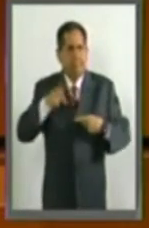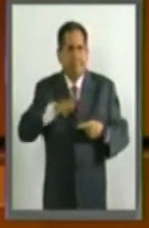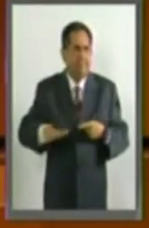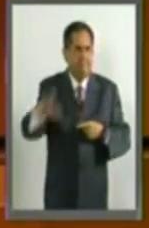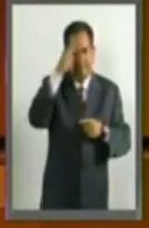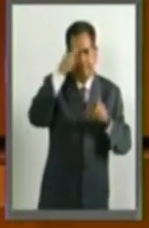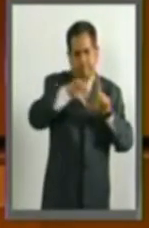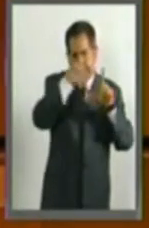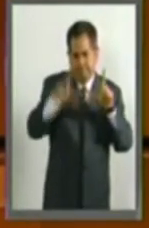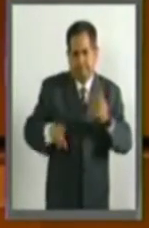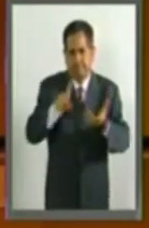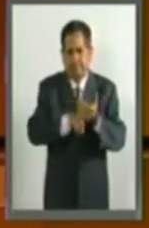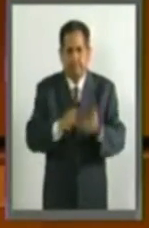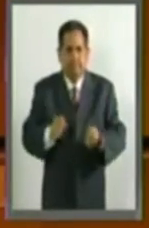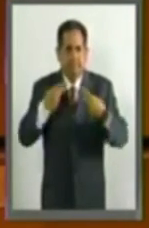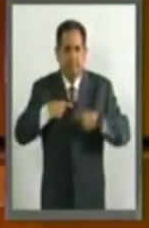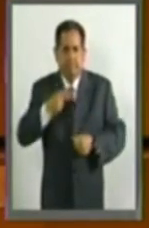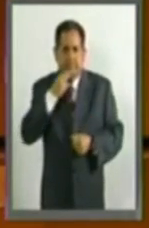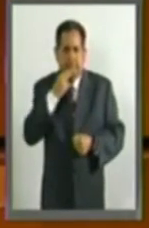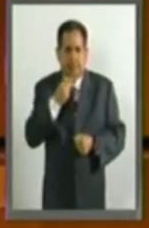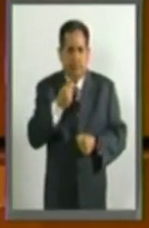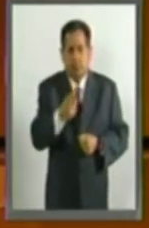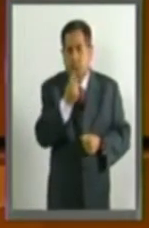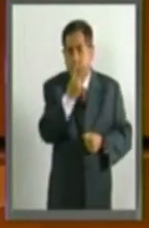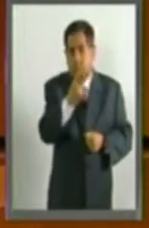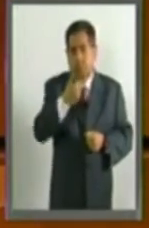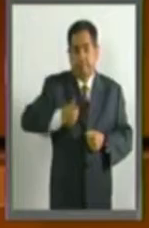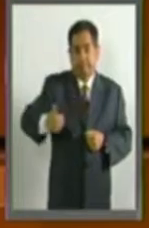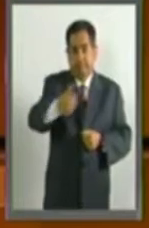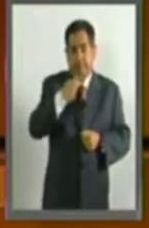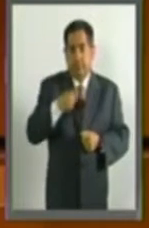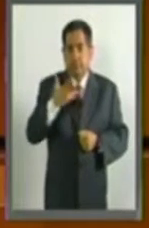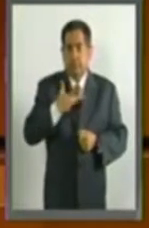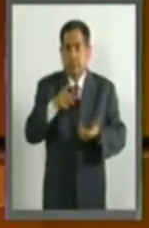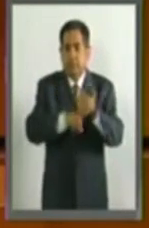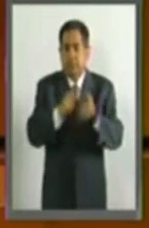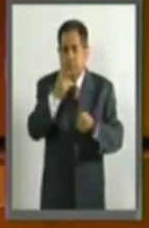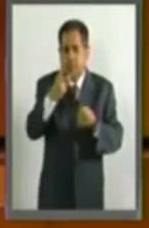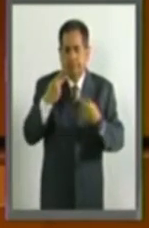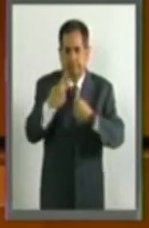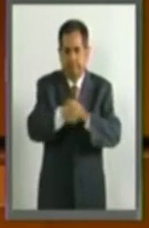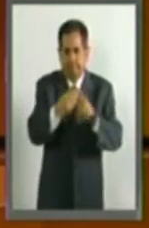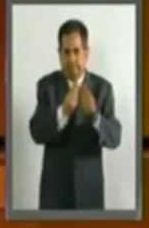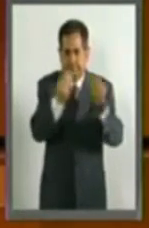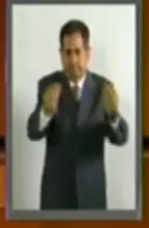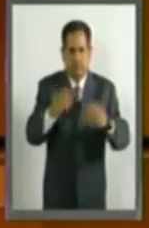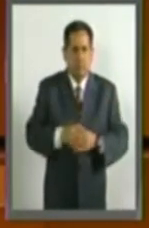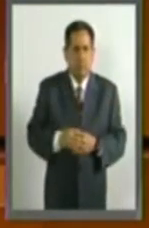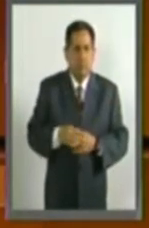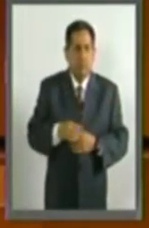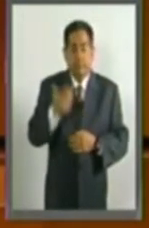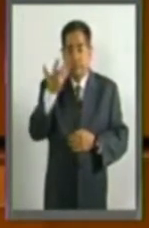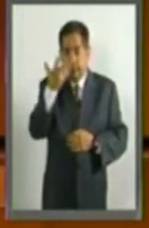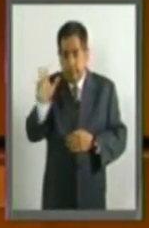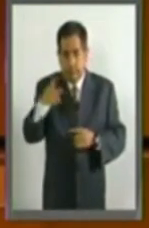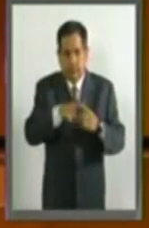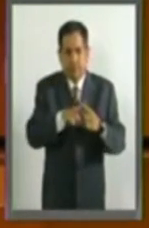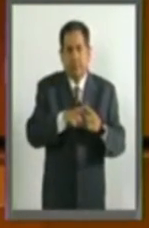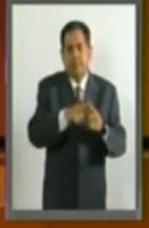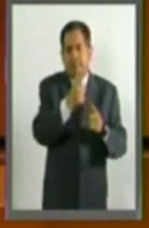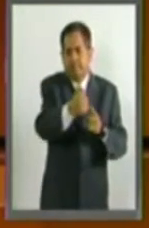mexicanos con un promedio de 2 aparatos por hogar. 6 de cada 10 solo cuentan con televisión